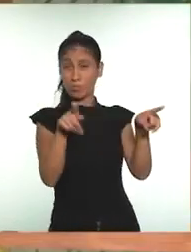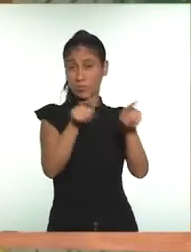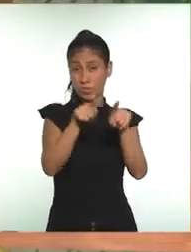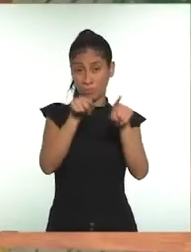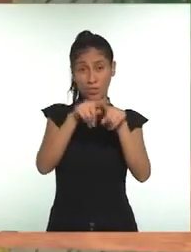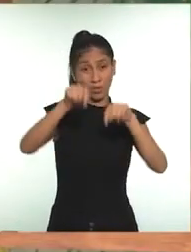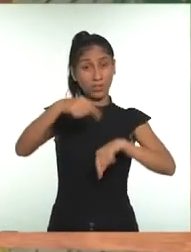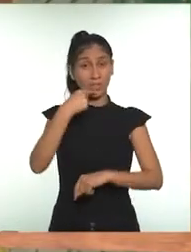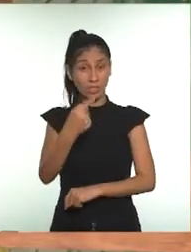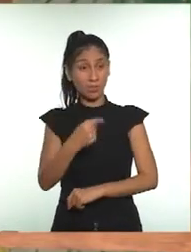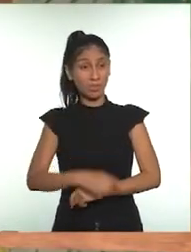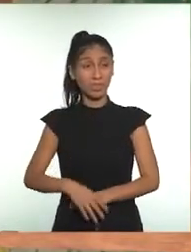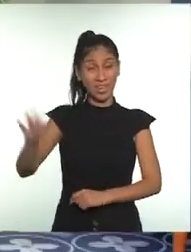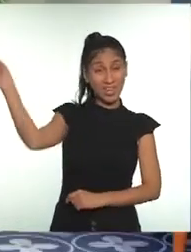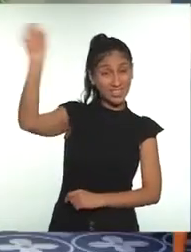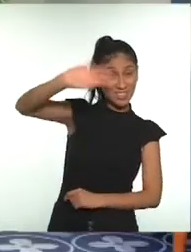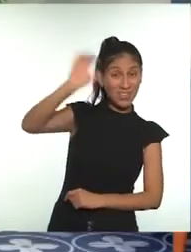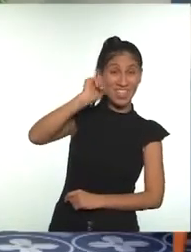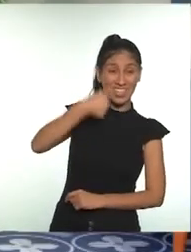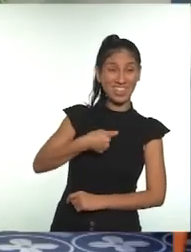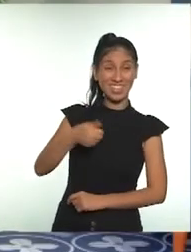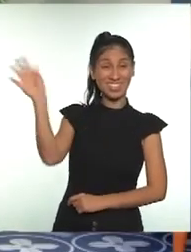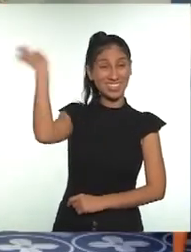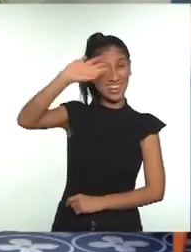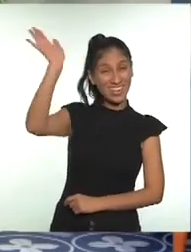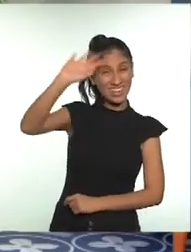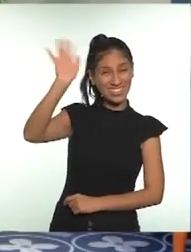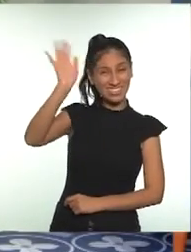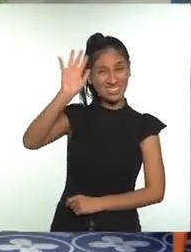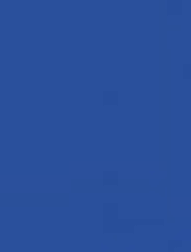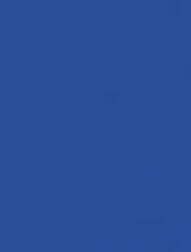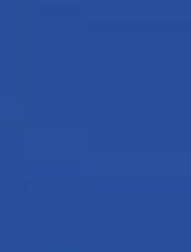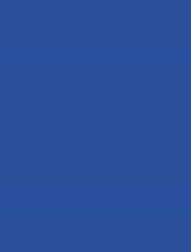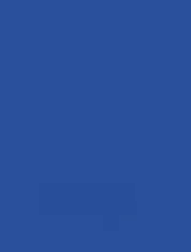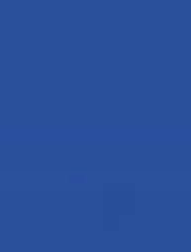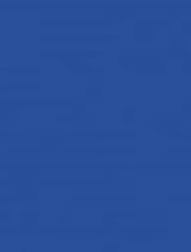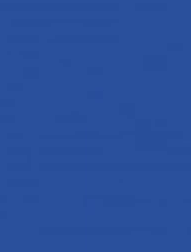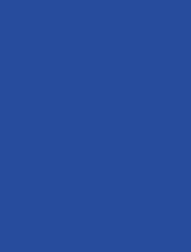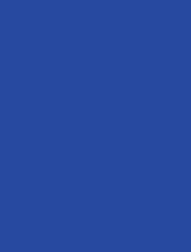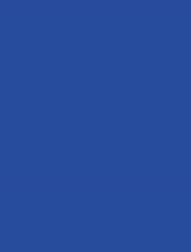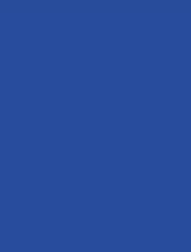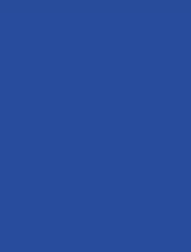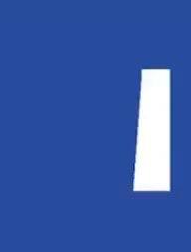Y con esto decimos... ¡Hasta mañana! ¡Chao!